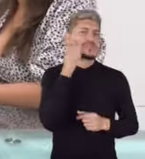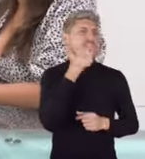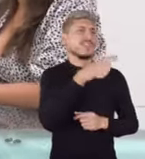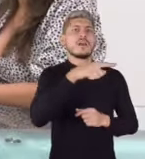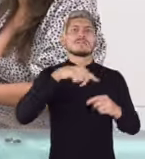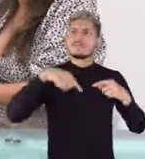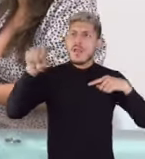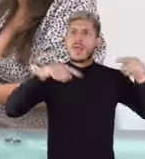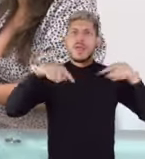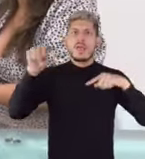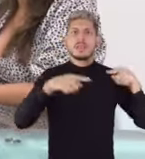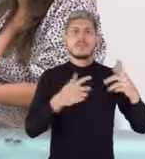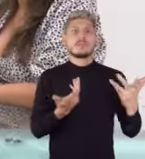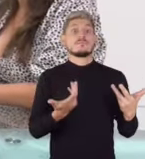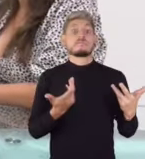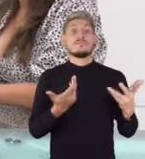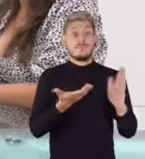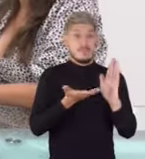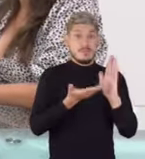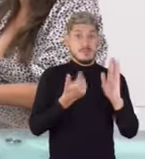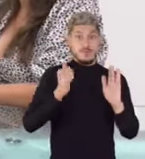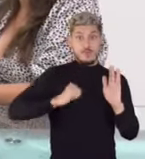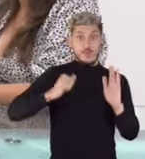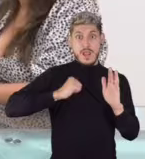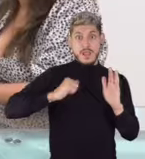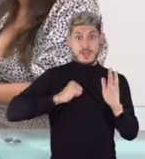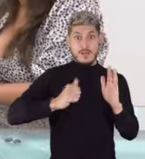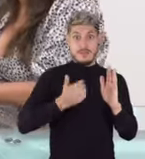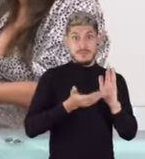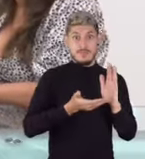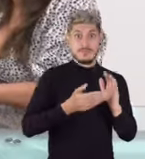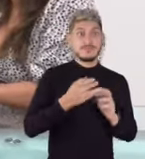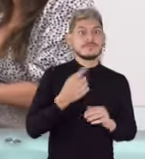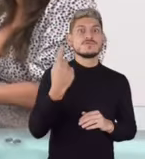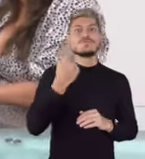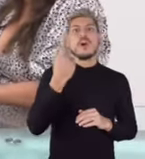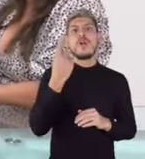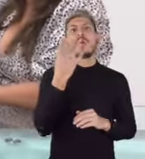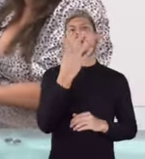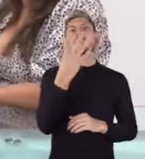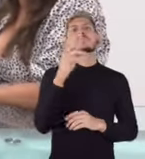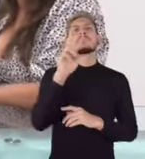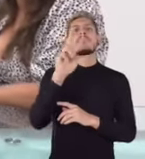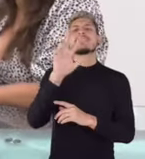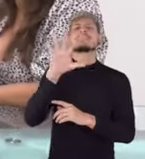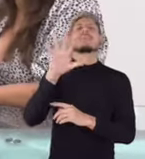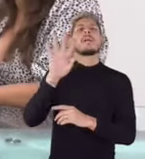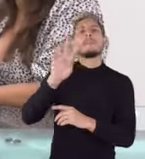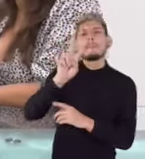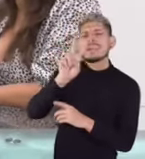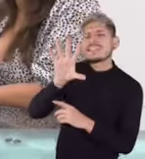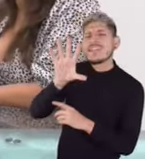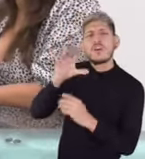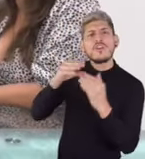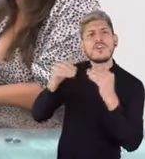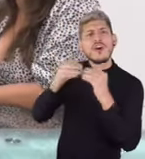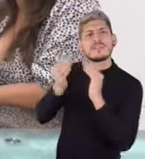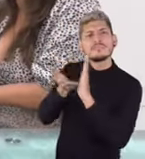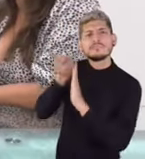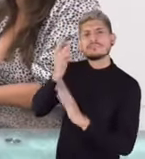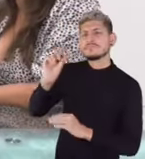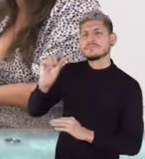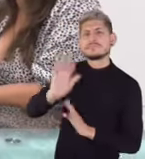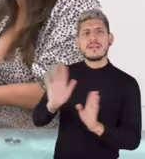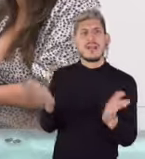básico no ha subido más que $25, y bueno, a partir de este año, ¿no? Pero la canasta básica, todo